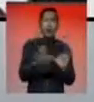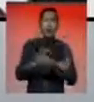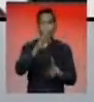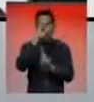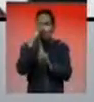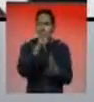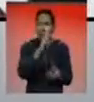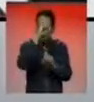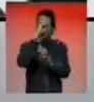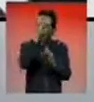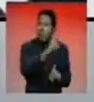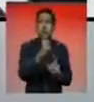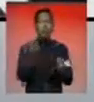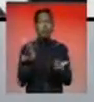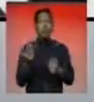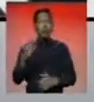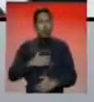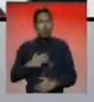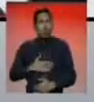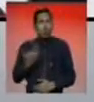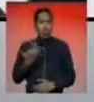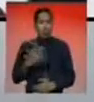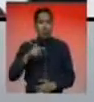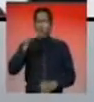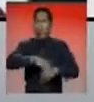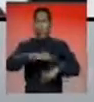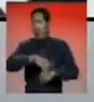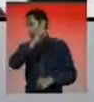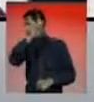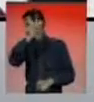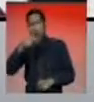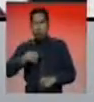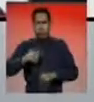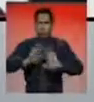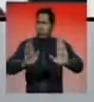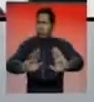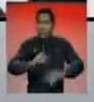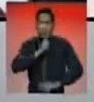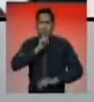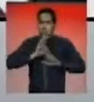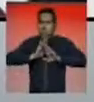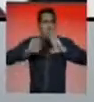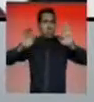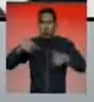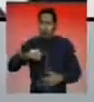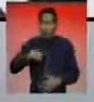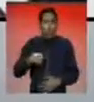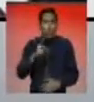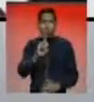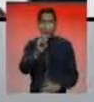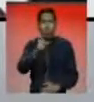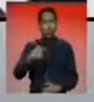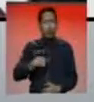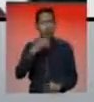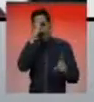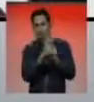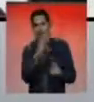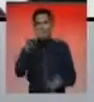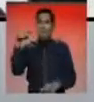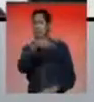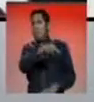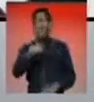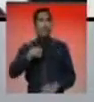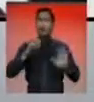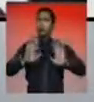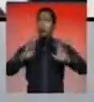de responsabilidad, ni he exculpado a nadie, que yo no soy la persona indicada. Yo hago los señalamientos sobre los temas